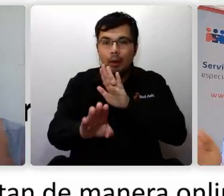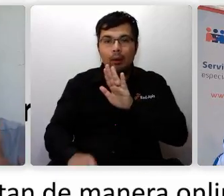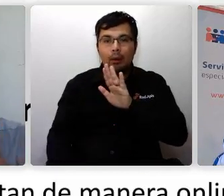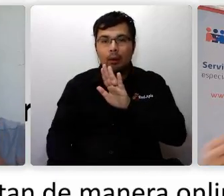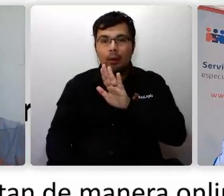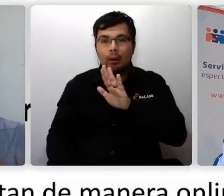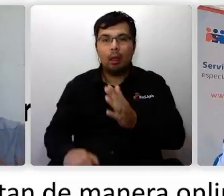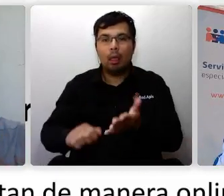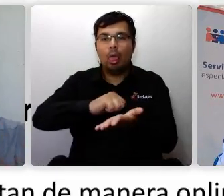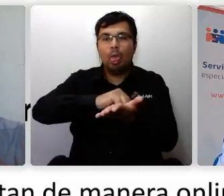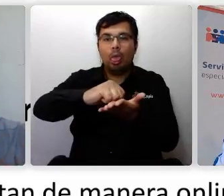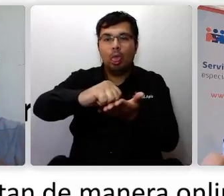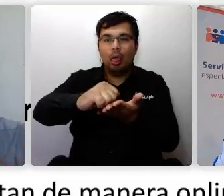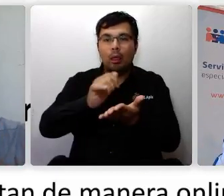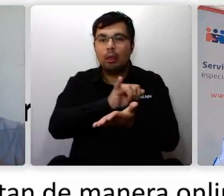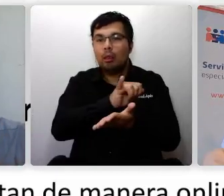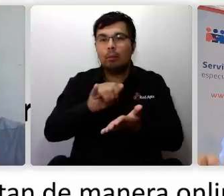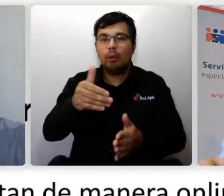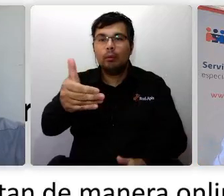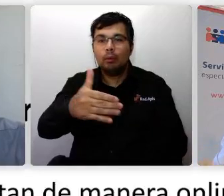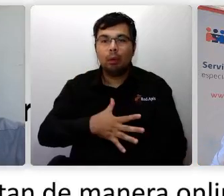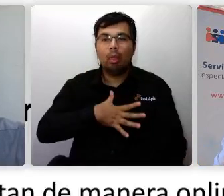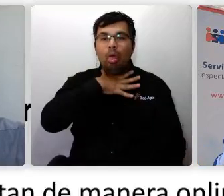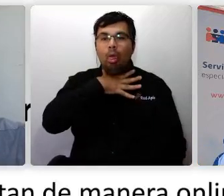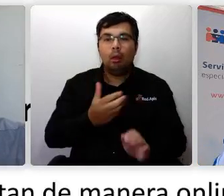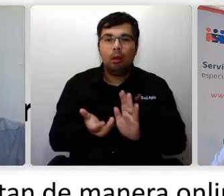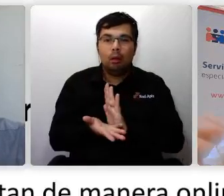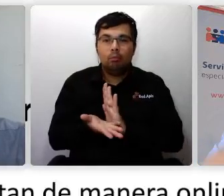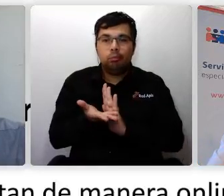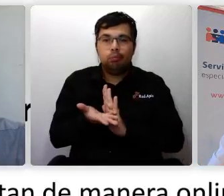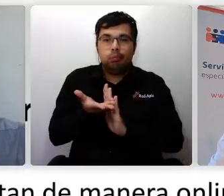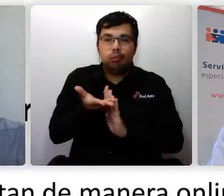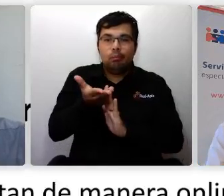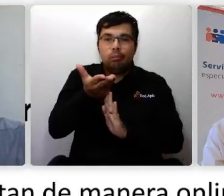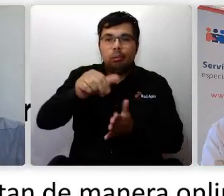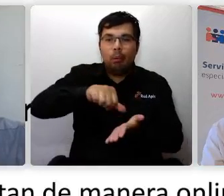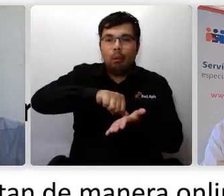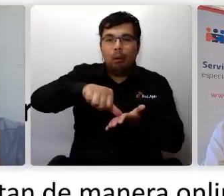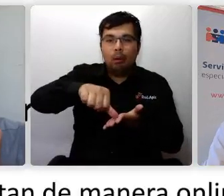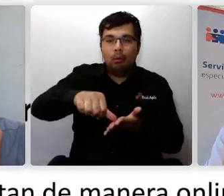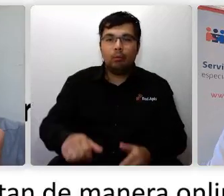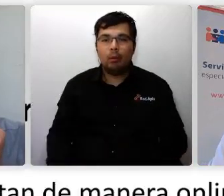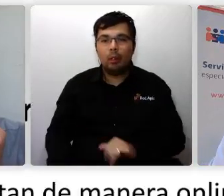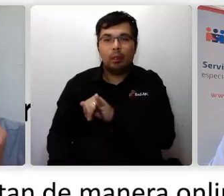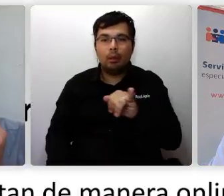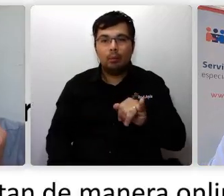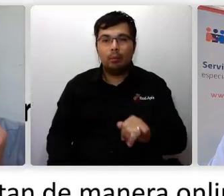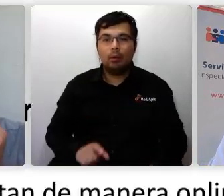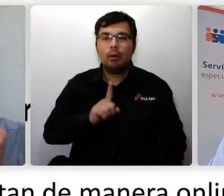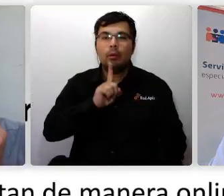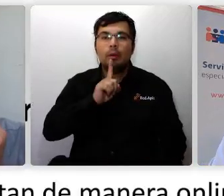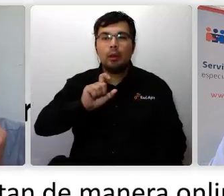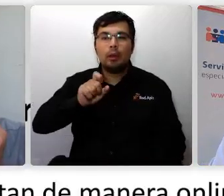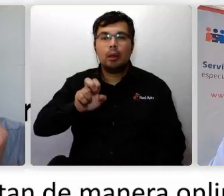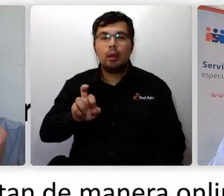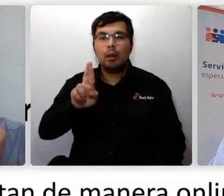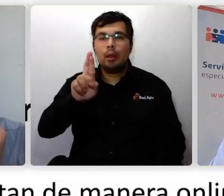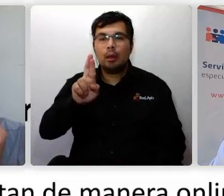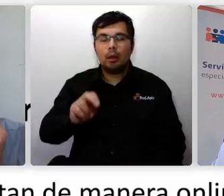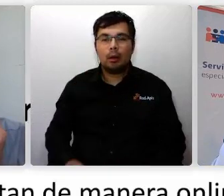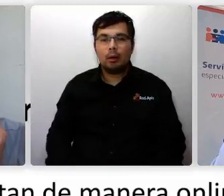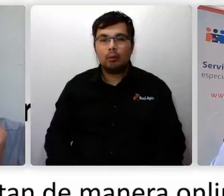tanto, se transforman en deudas que van creciendo con multas, reajustes de intereses, después la tesorería va y trata de embargar algo, entonces es un